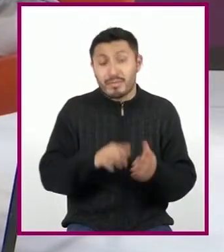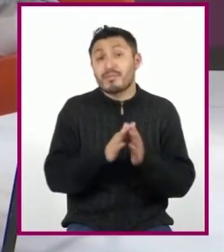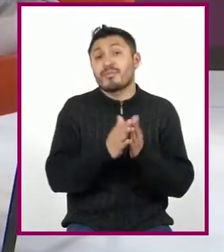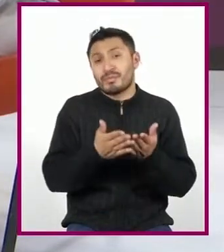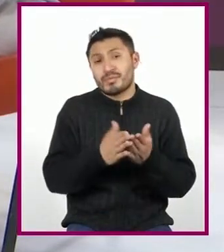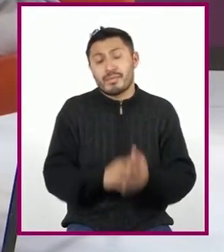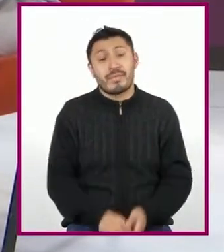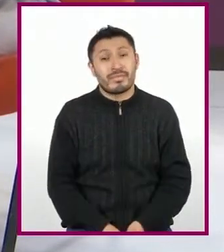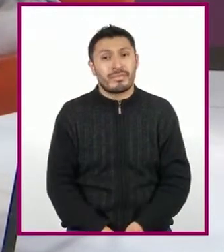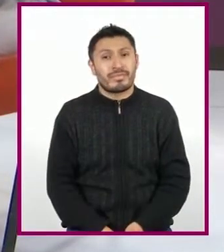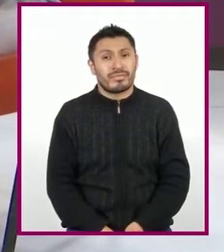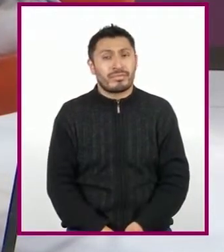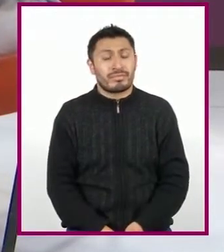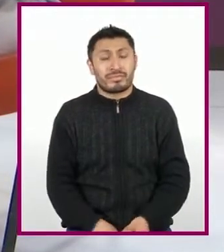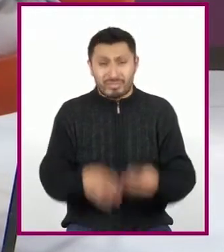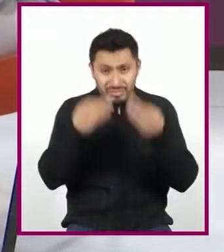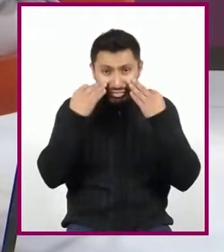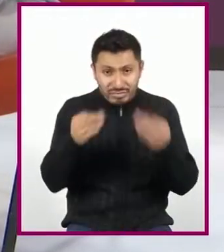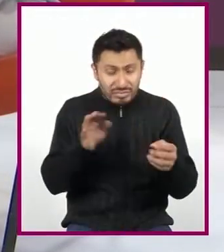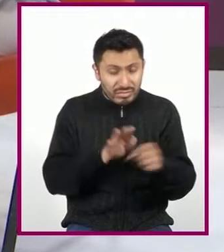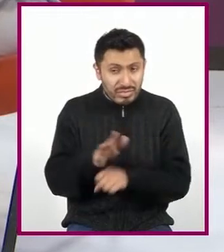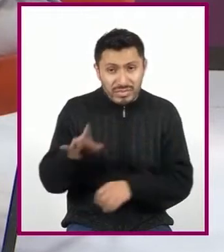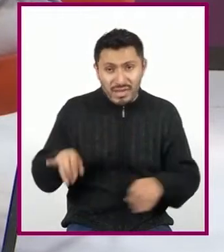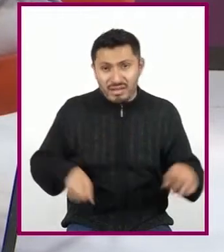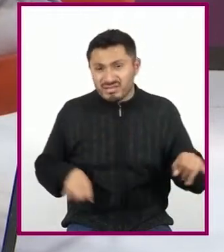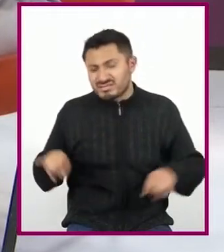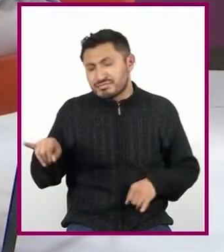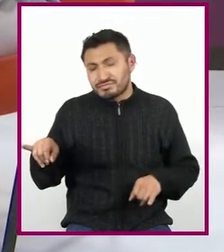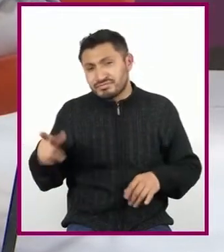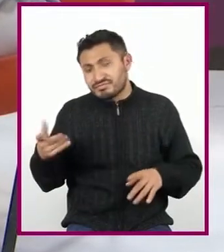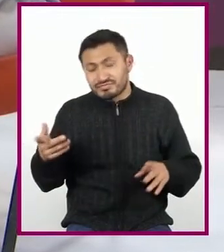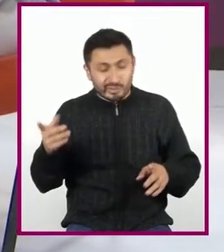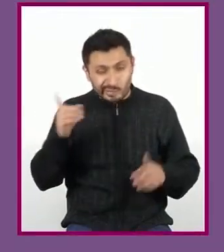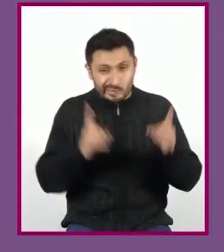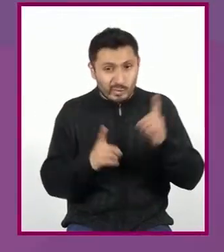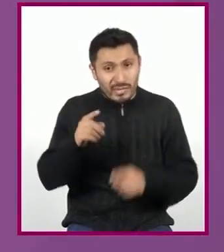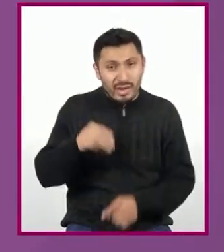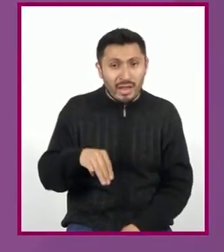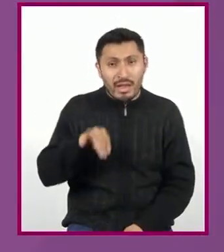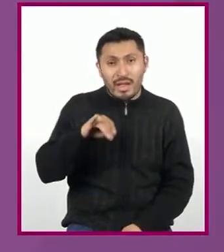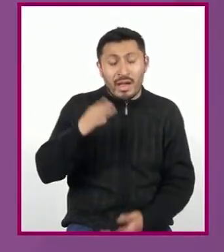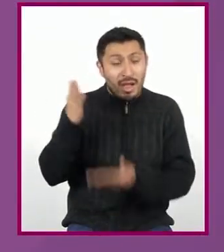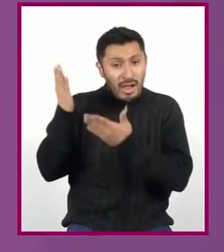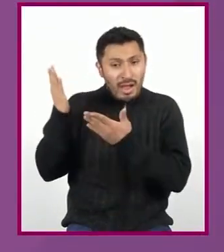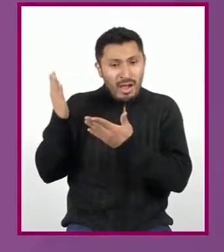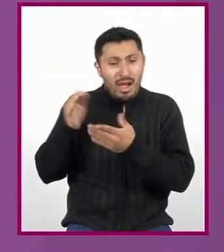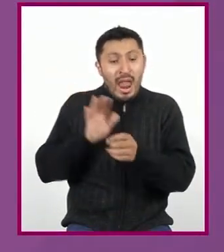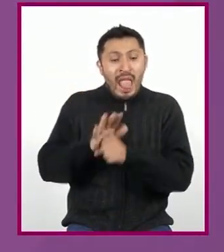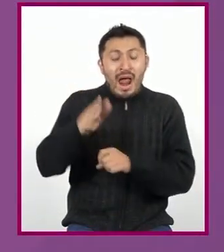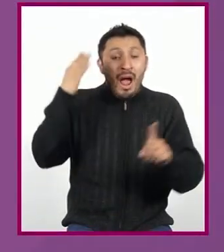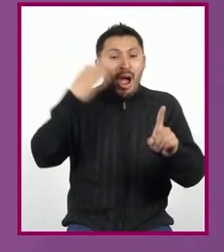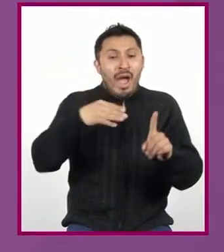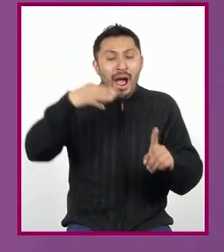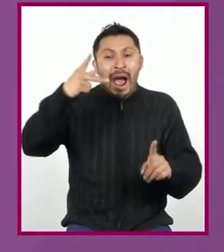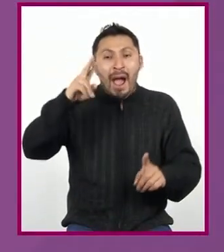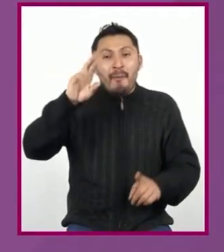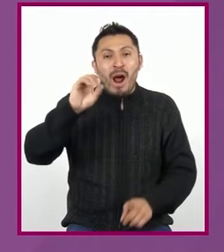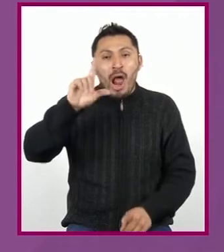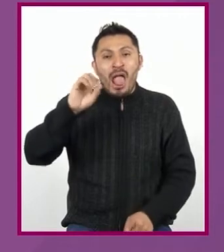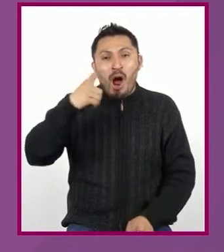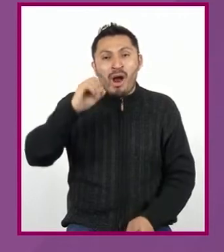Es importante reconocer que el prologuista puede crear distintos grados de